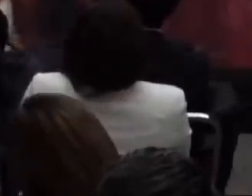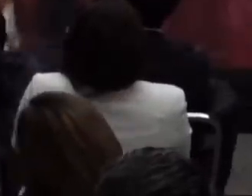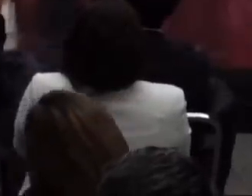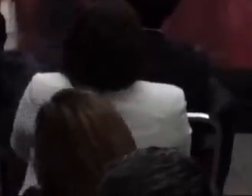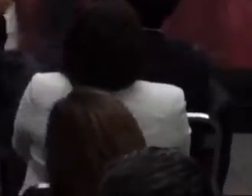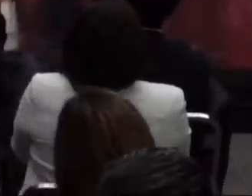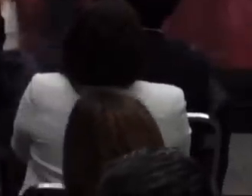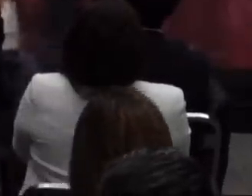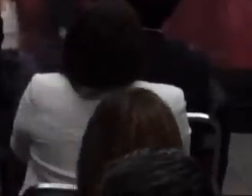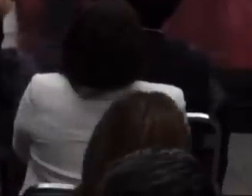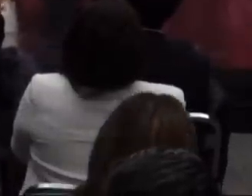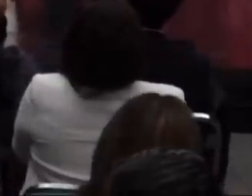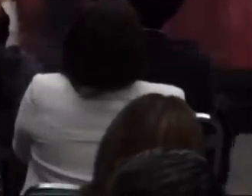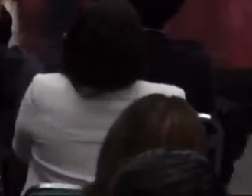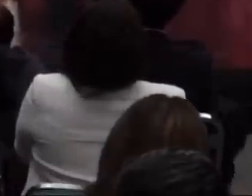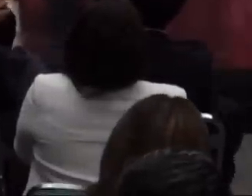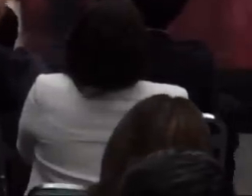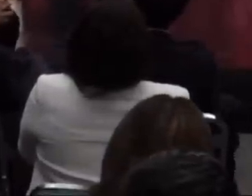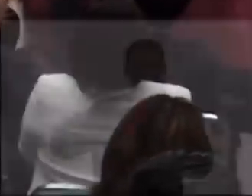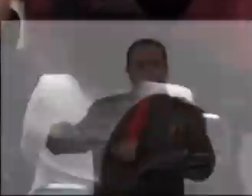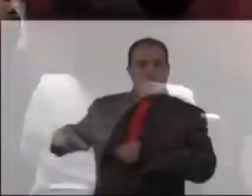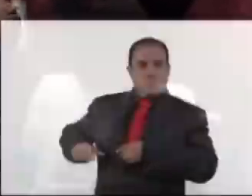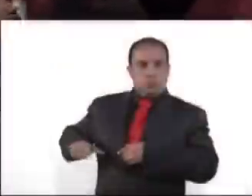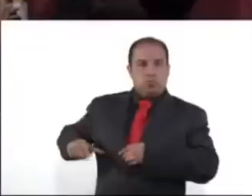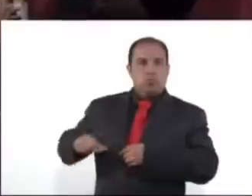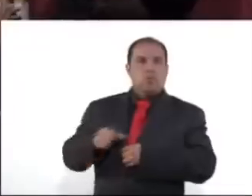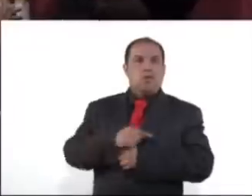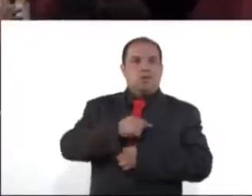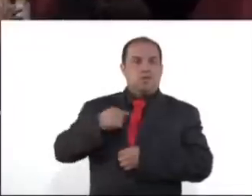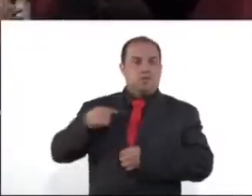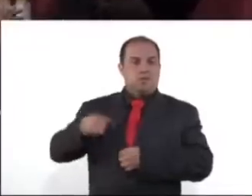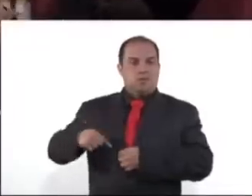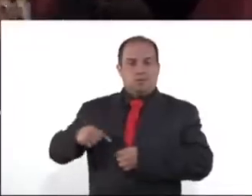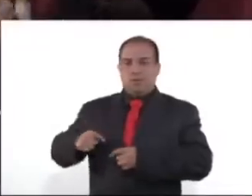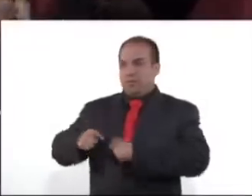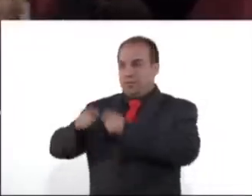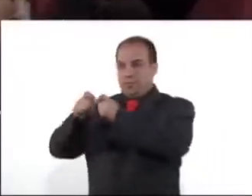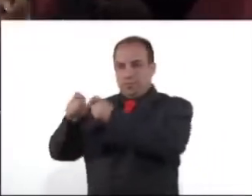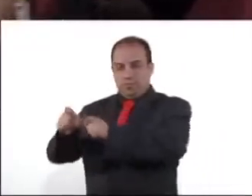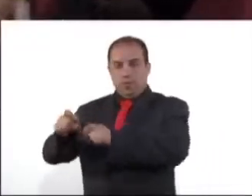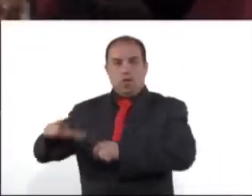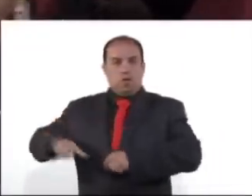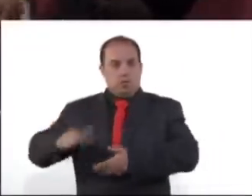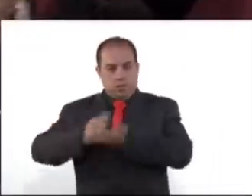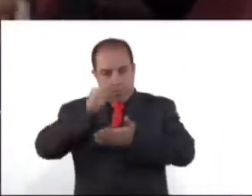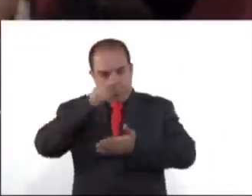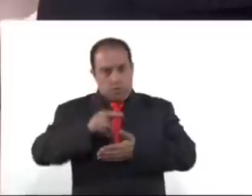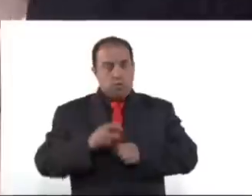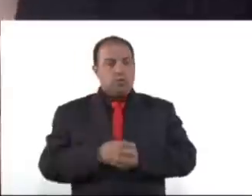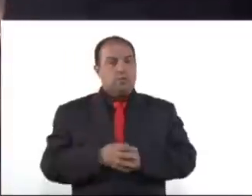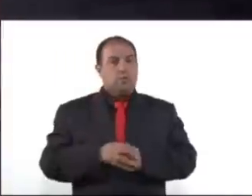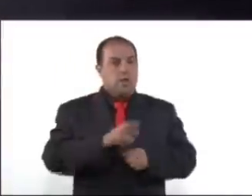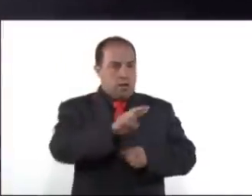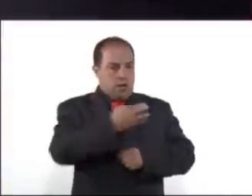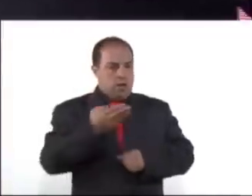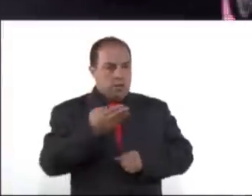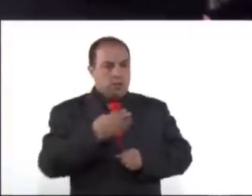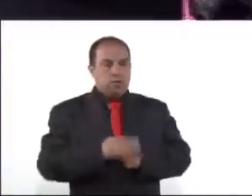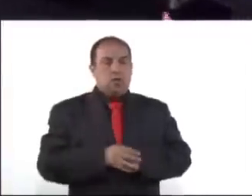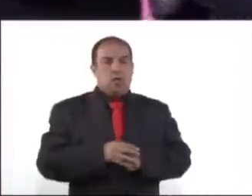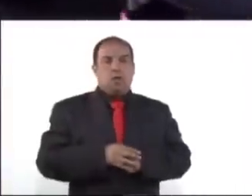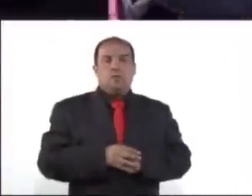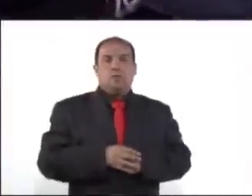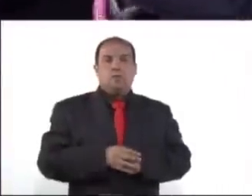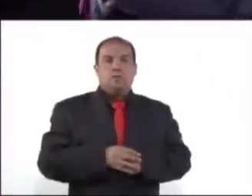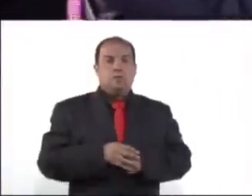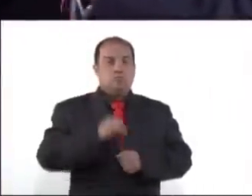Y aquí Un obsequio Del gobierno De la república Popular china Para el gobierno De la ciudad De México Recibido Por su titular La